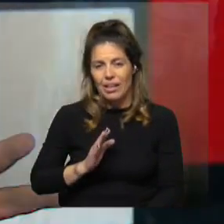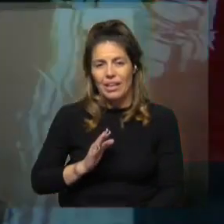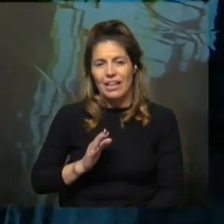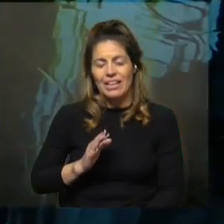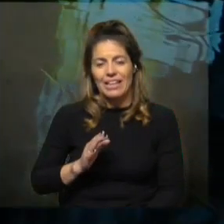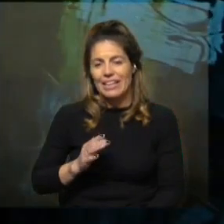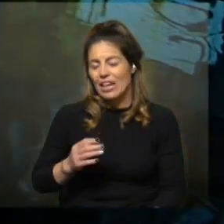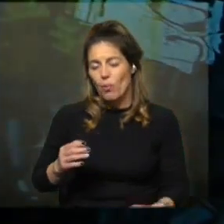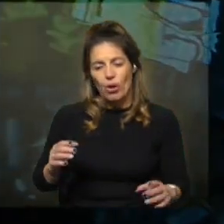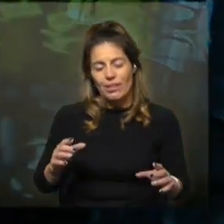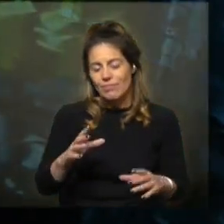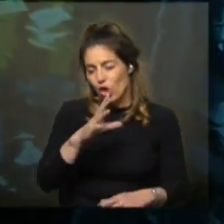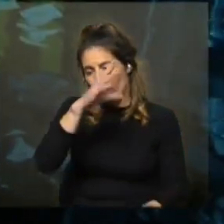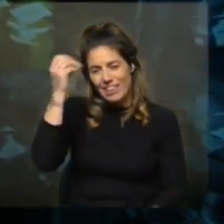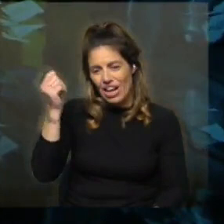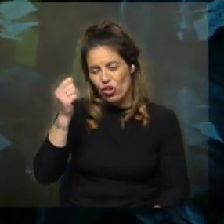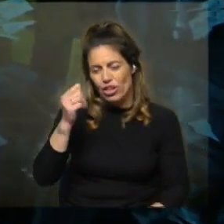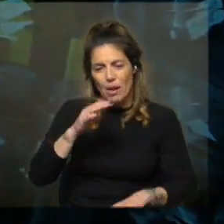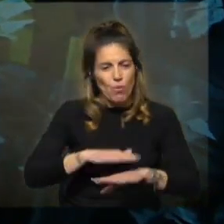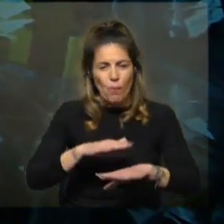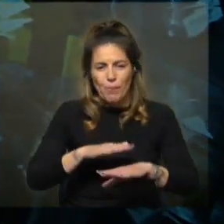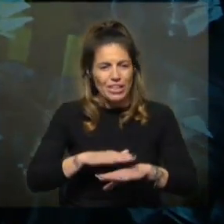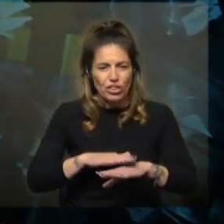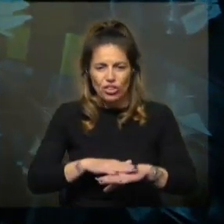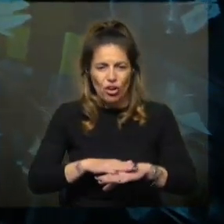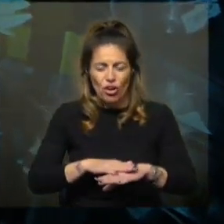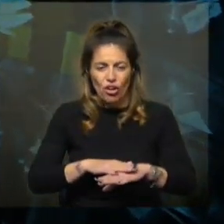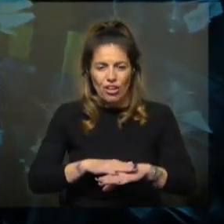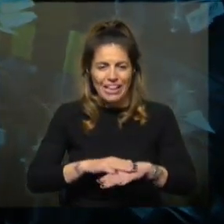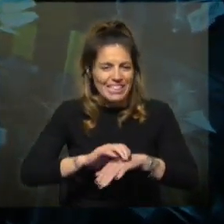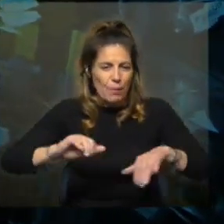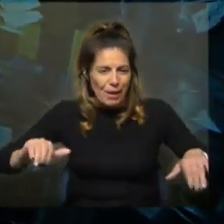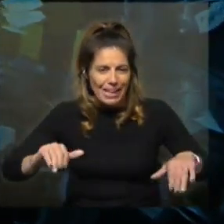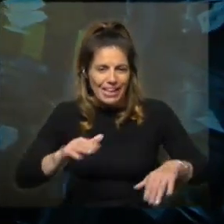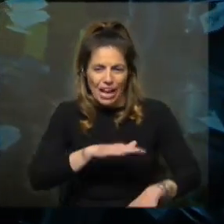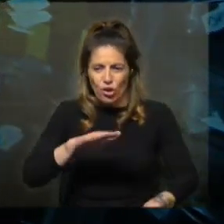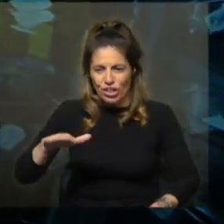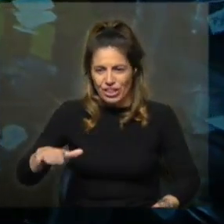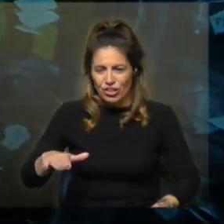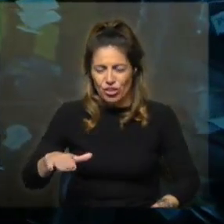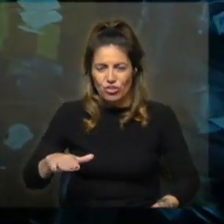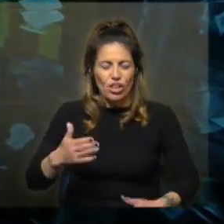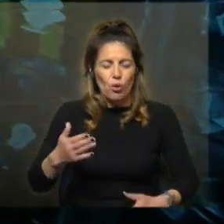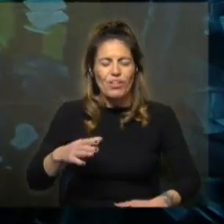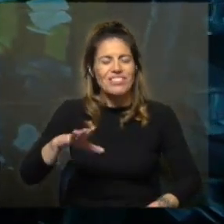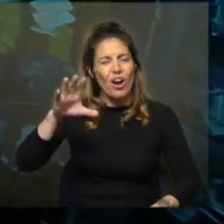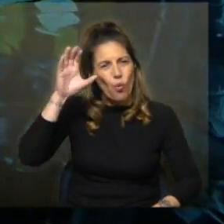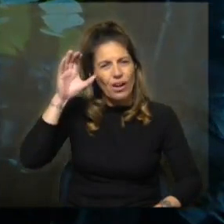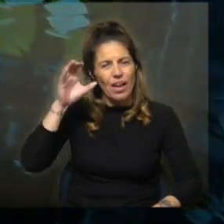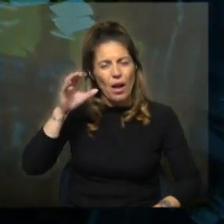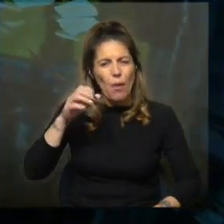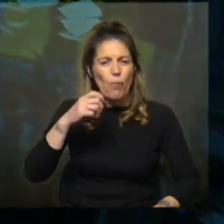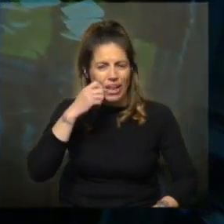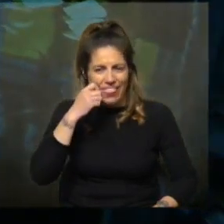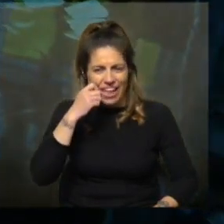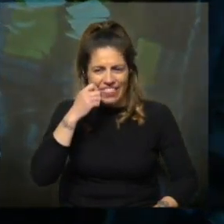momento en que se paran a los niños o sea ad en fecha no este más o menos por la edad del niño se acuerdan pero no es